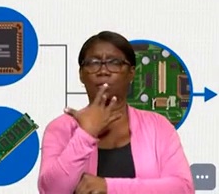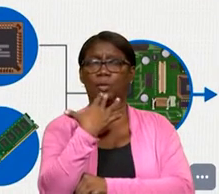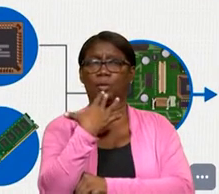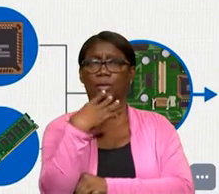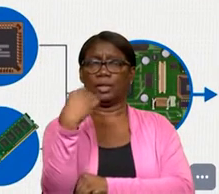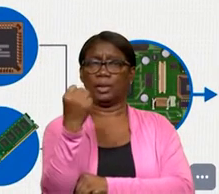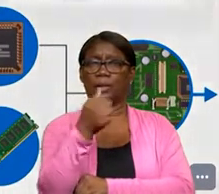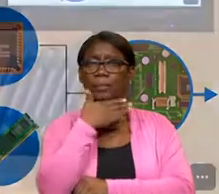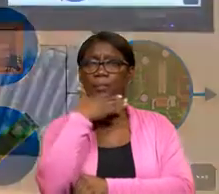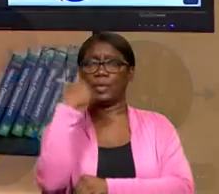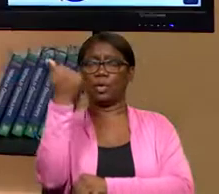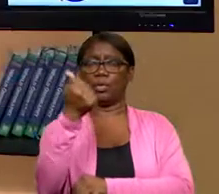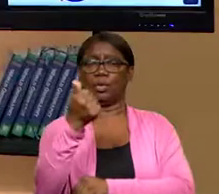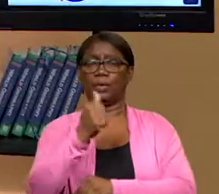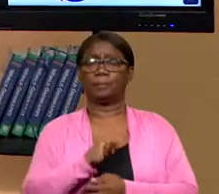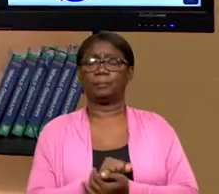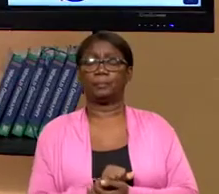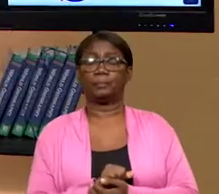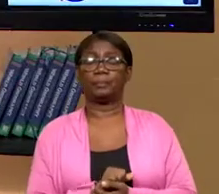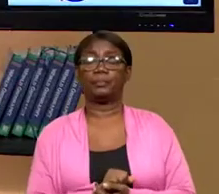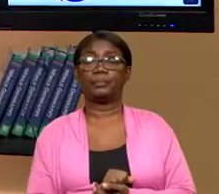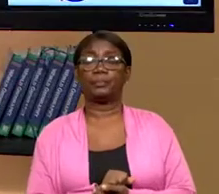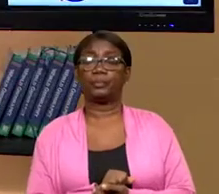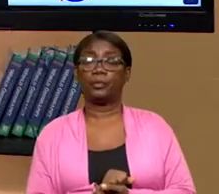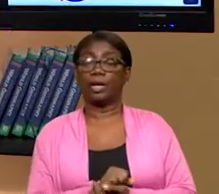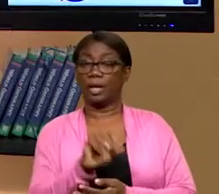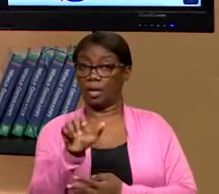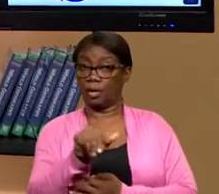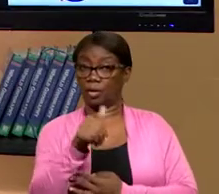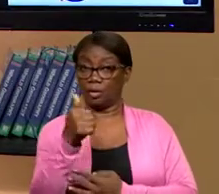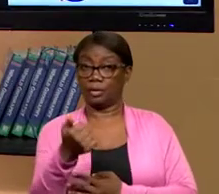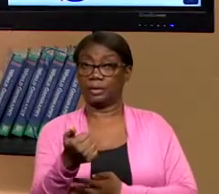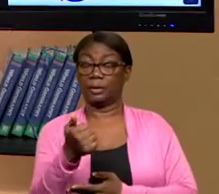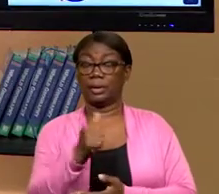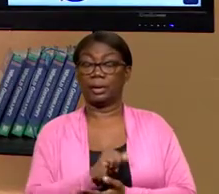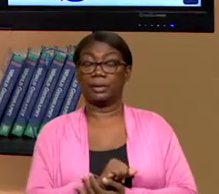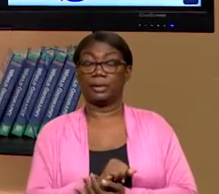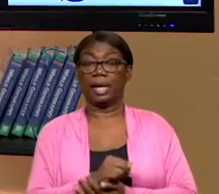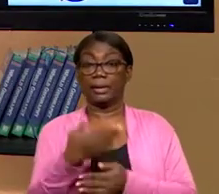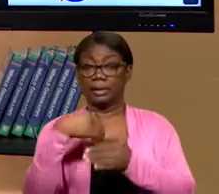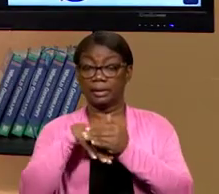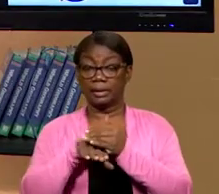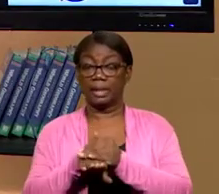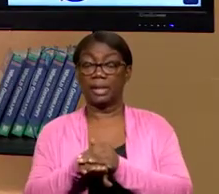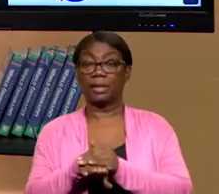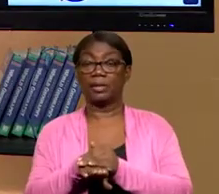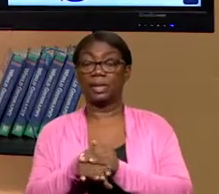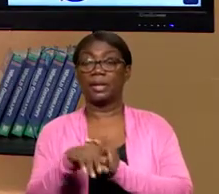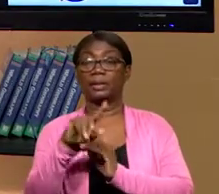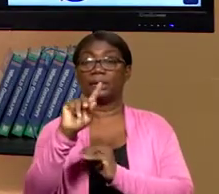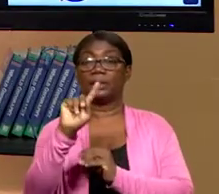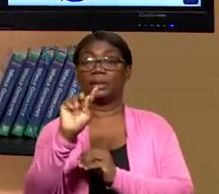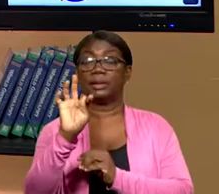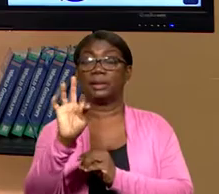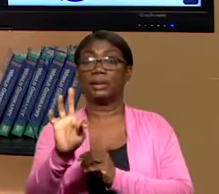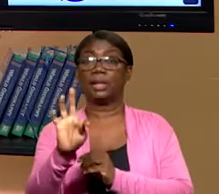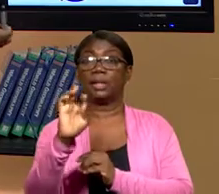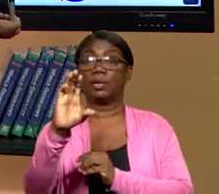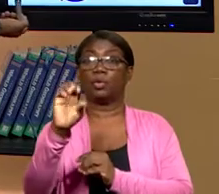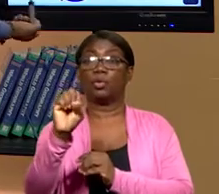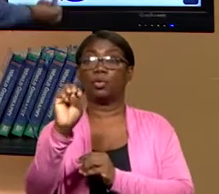otros casos, tendríamos que dentro de ese funcionamiento de la TCON hay un